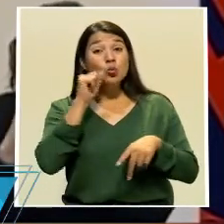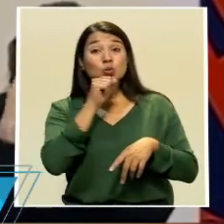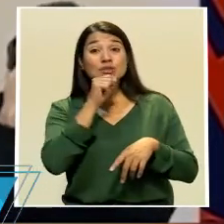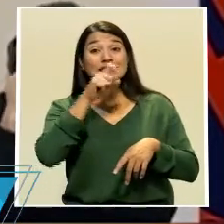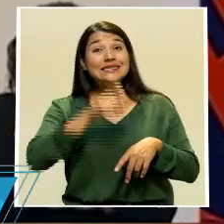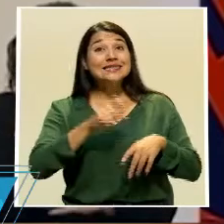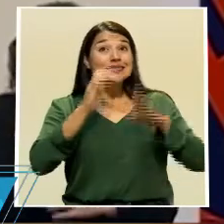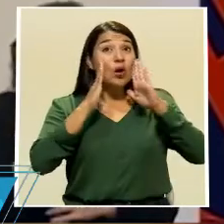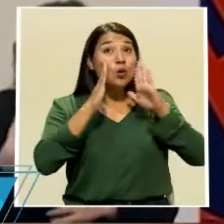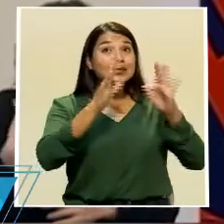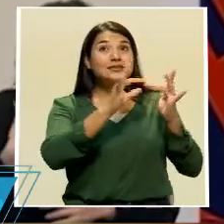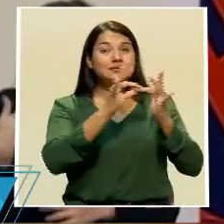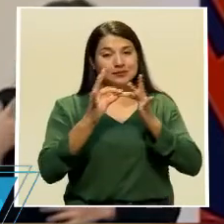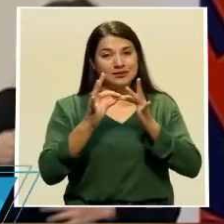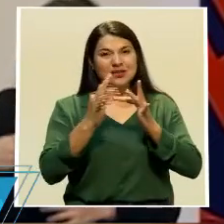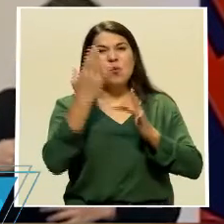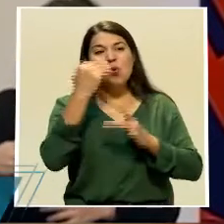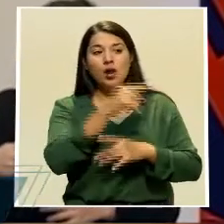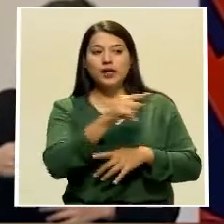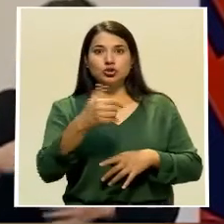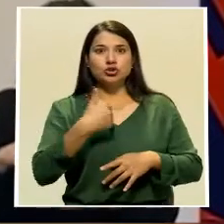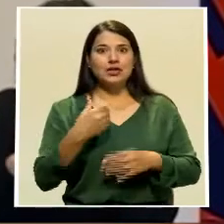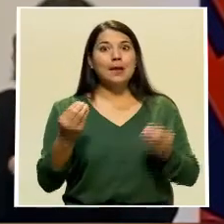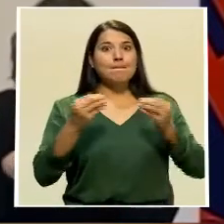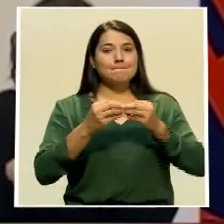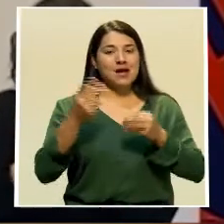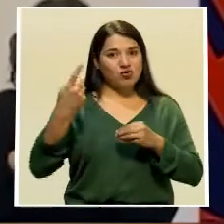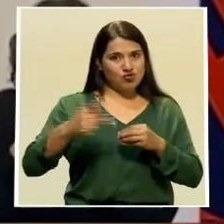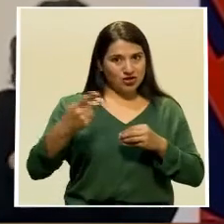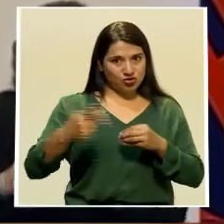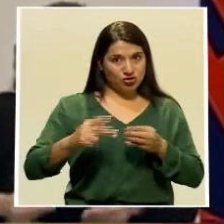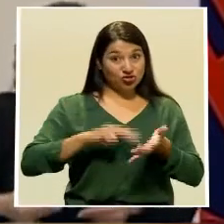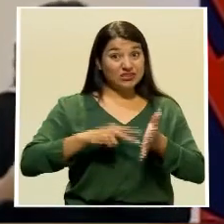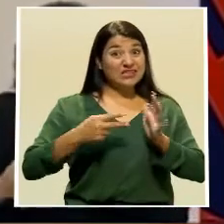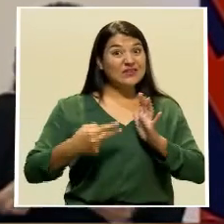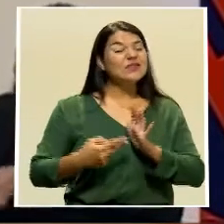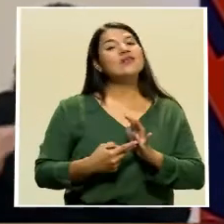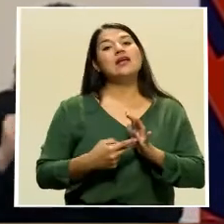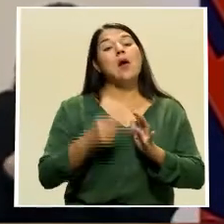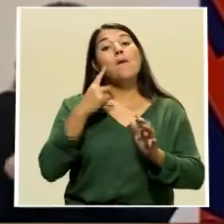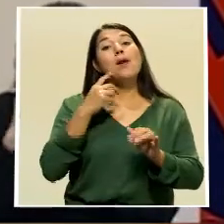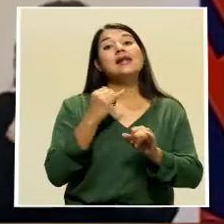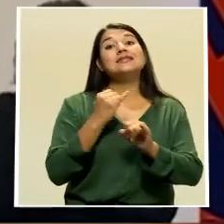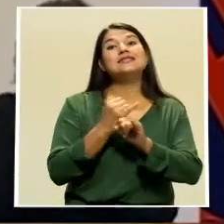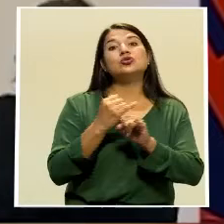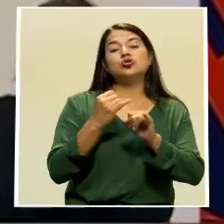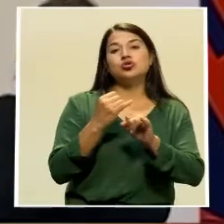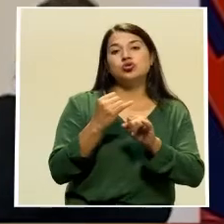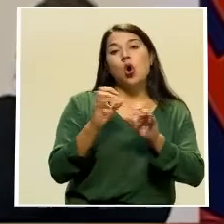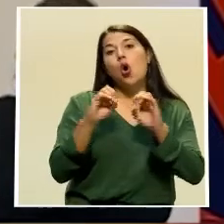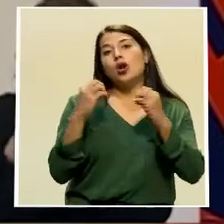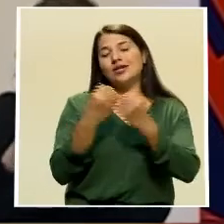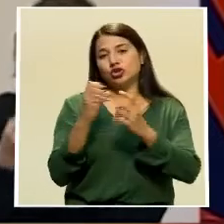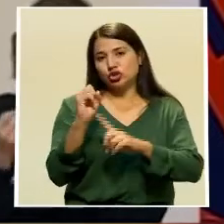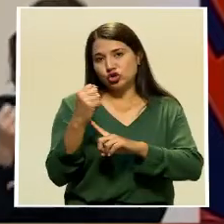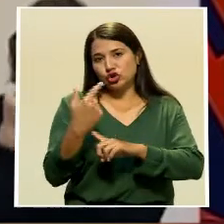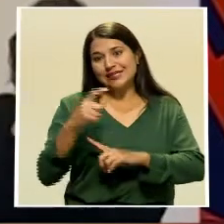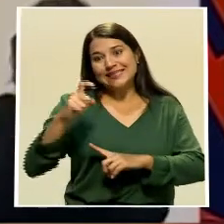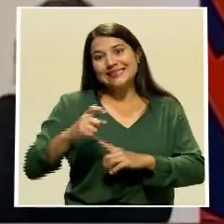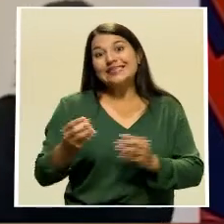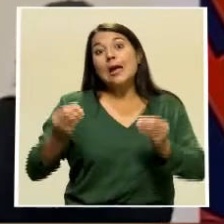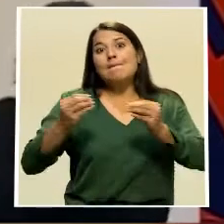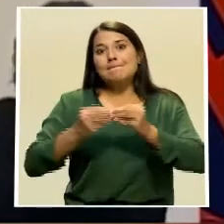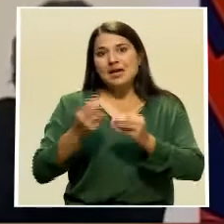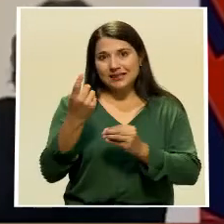son personas en riesgo y esto implica un gasto mayor para las organizaciones sociales. Este monto va a venir a cubrir